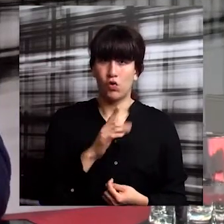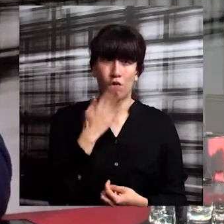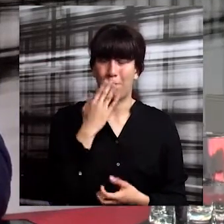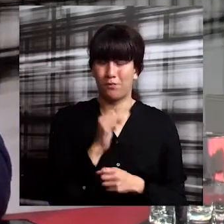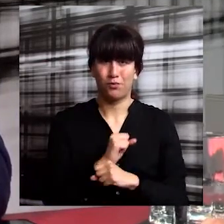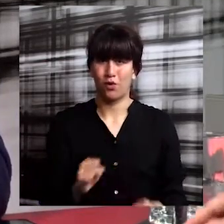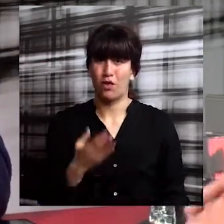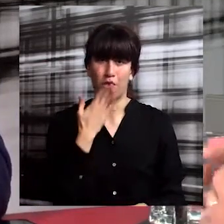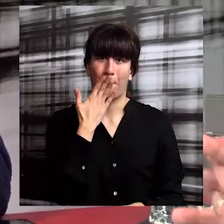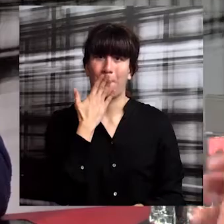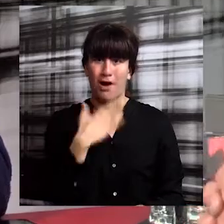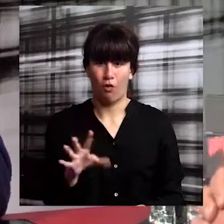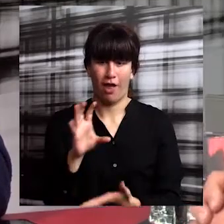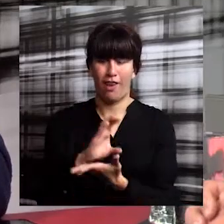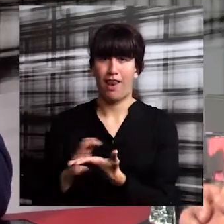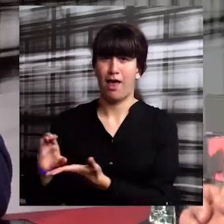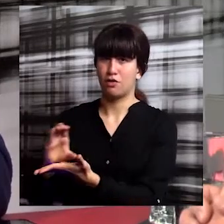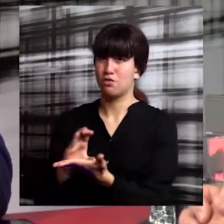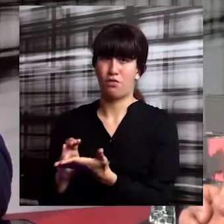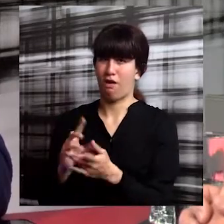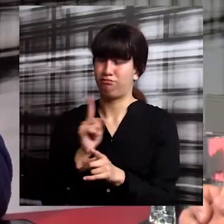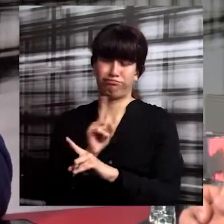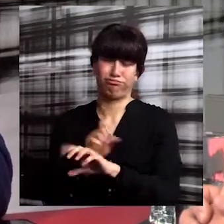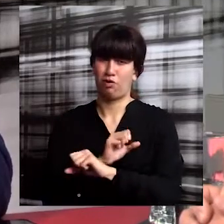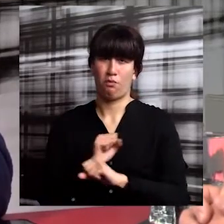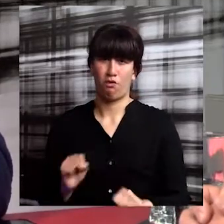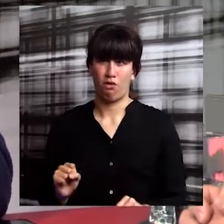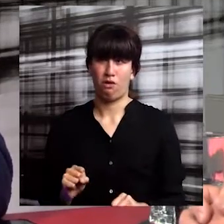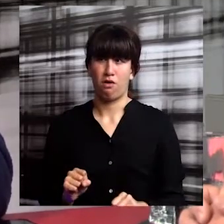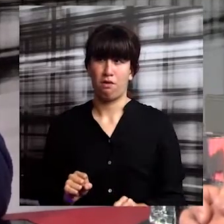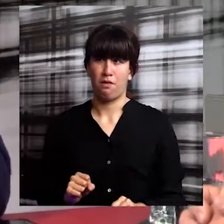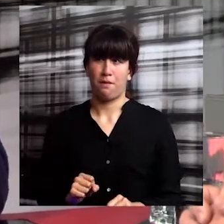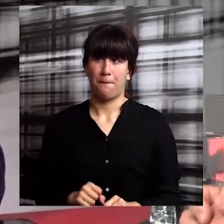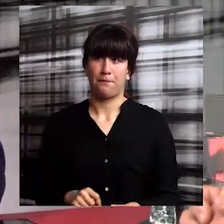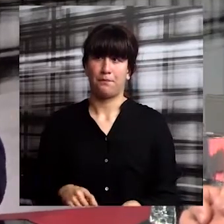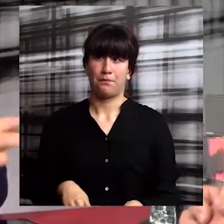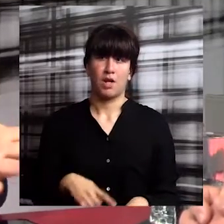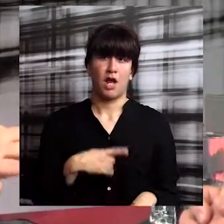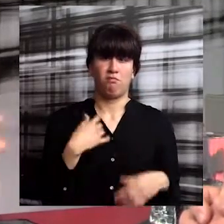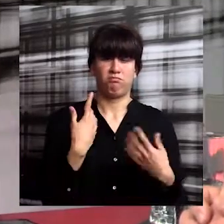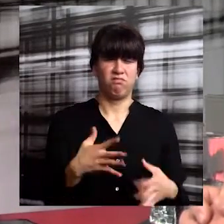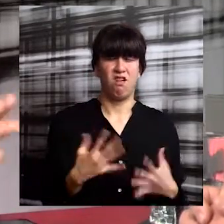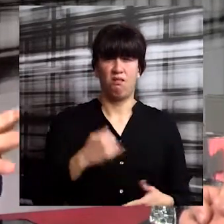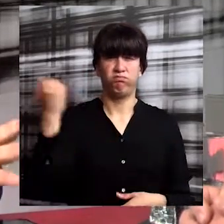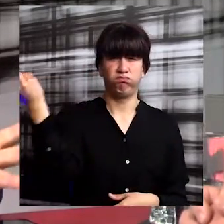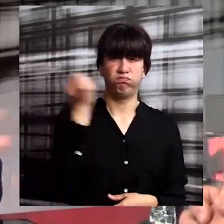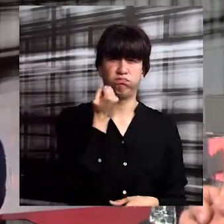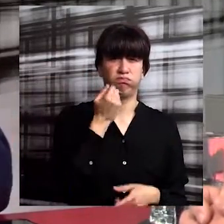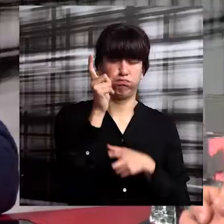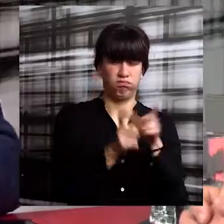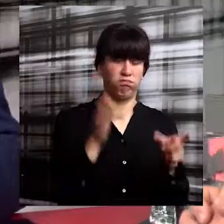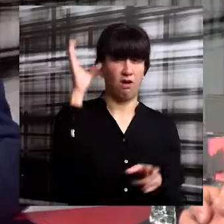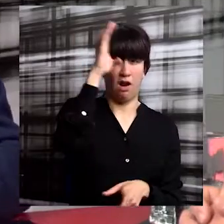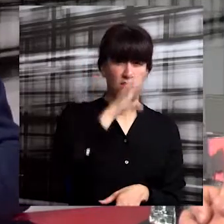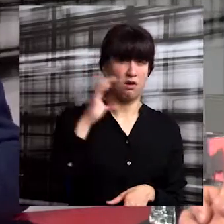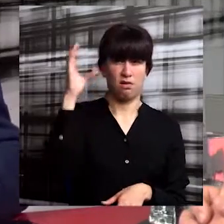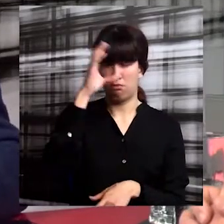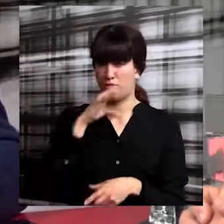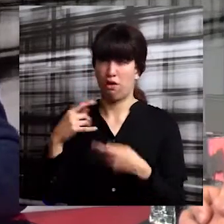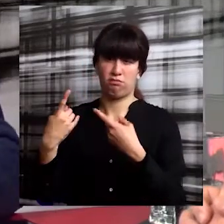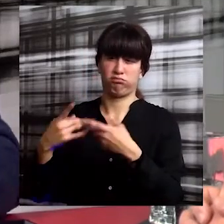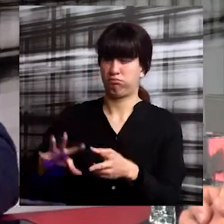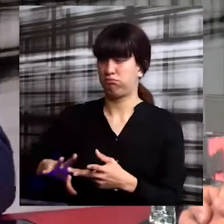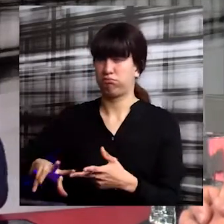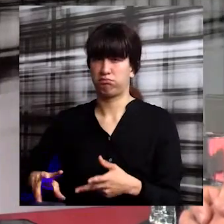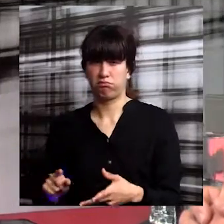tenemos un comercio ambulante desatado, tenemos inseguridad, han matado turistas en los cerros, y él no se preocupa, como aquí que no se oye padre y como que no fuera responsabilidad del